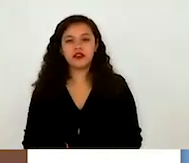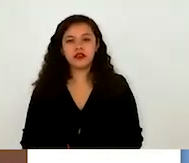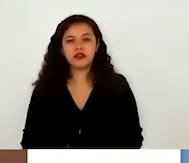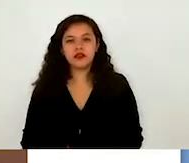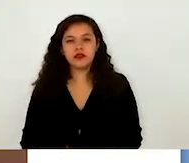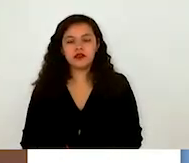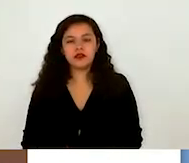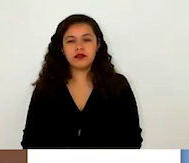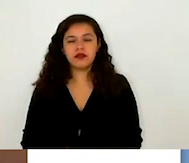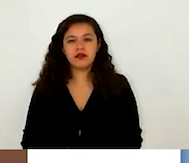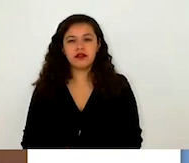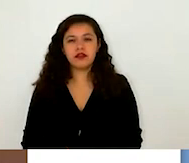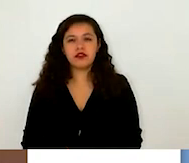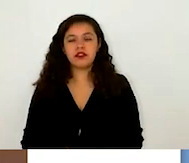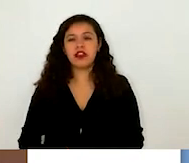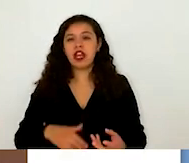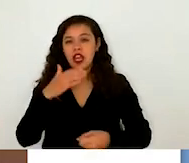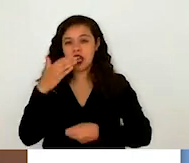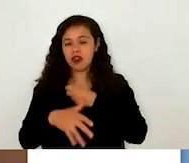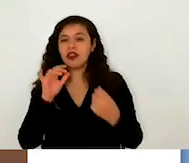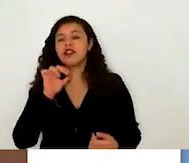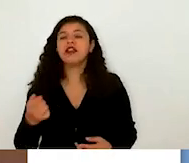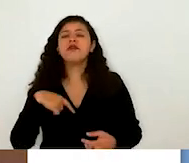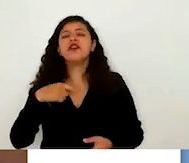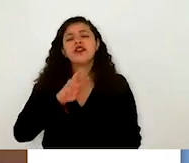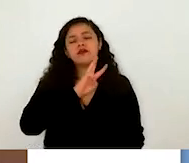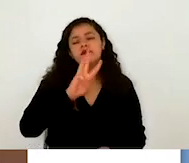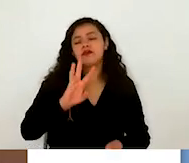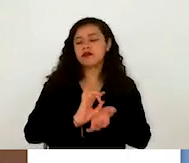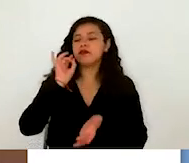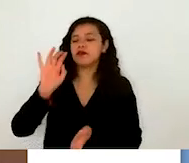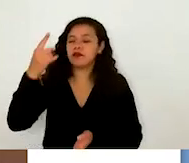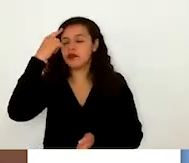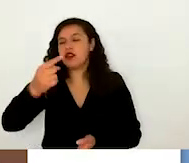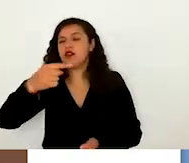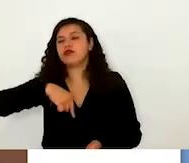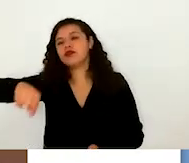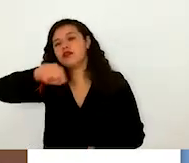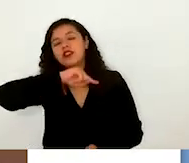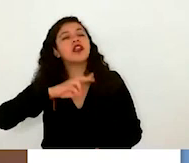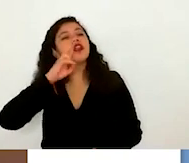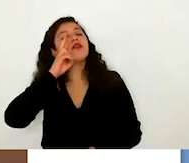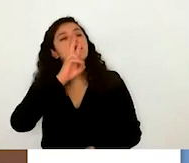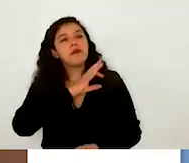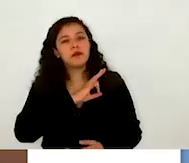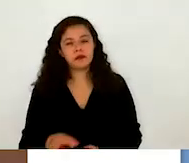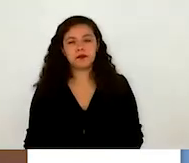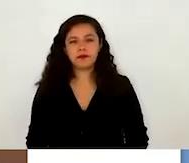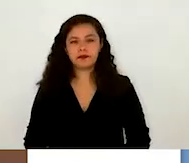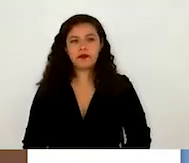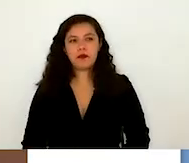pero vamos a terminarlo así visibilidad a todos les mando la liga para que ustedes este no lo